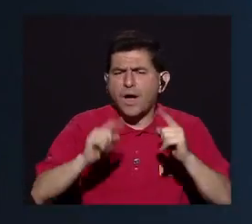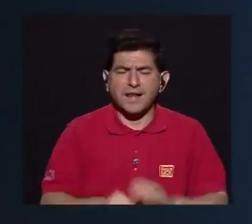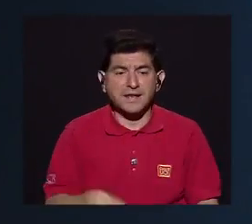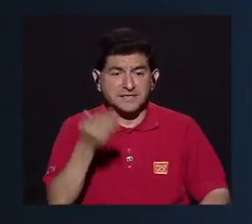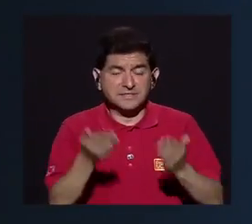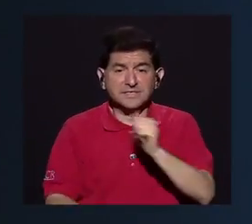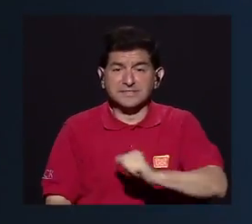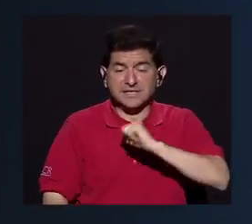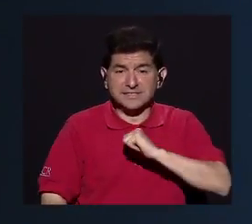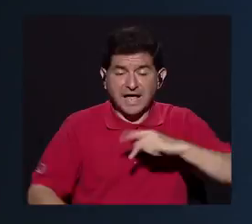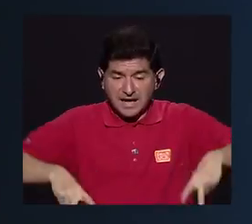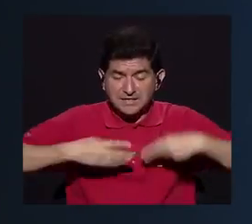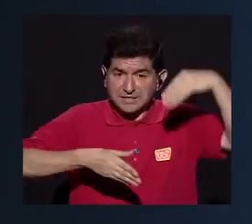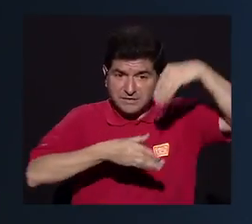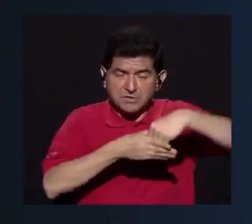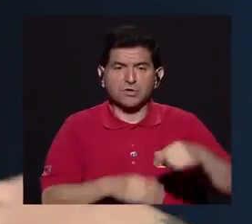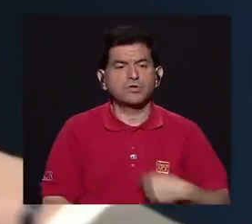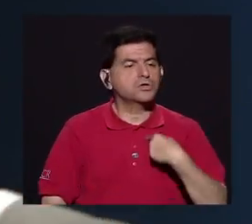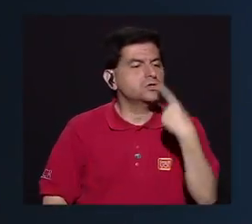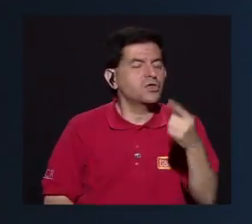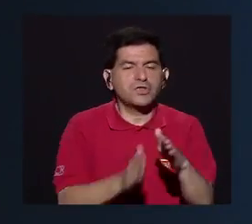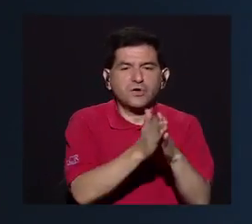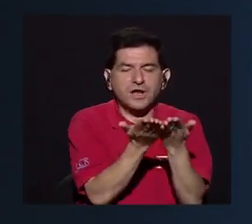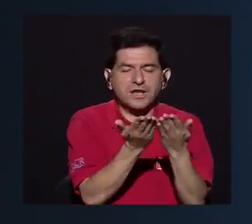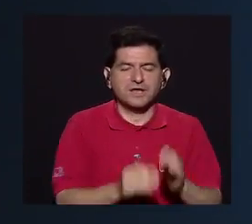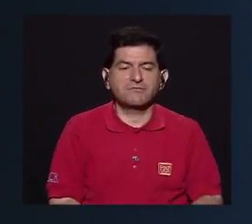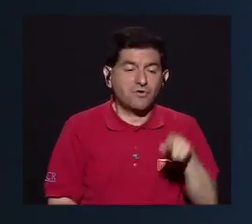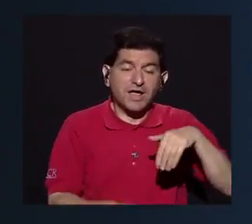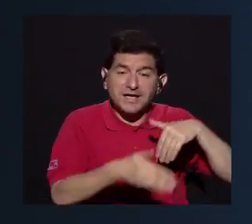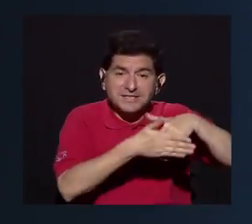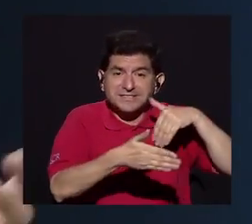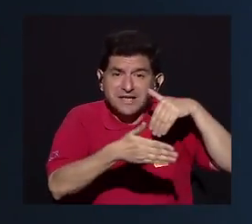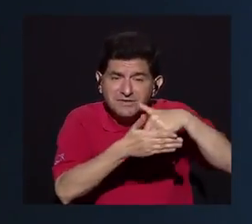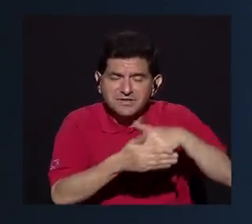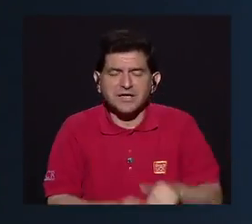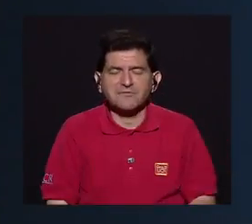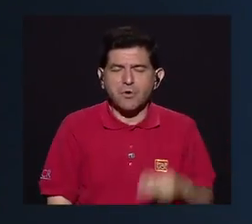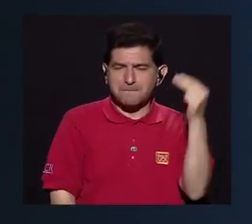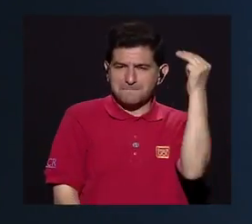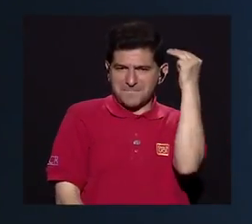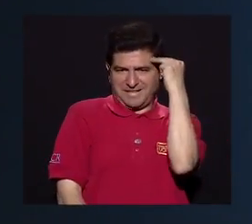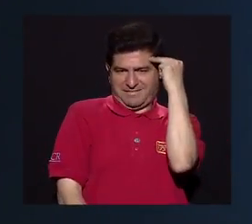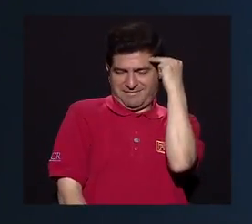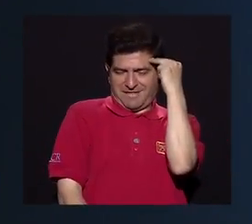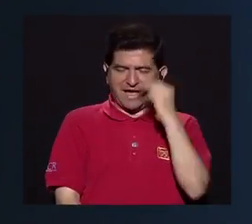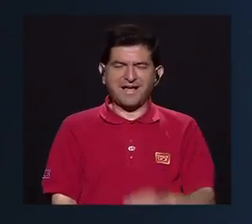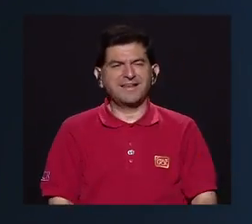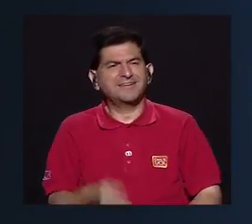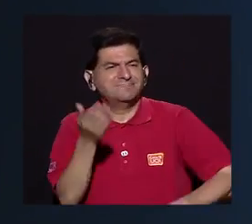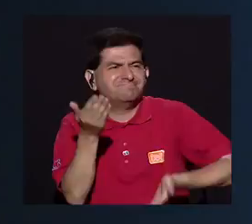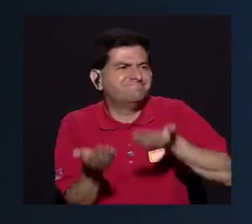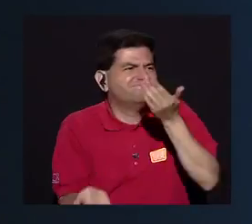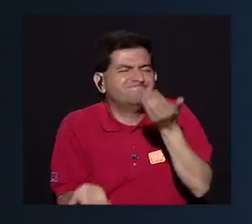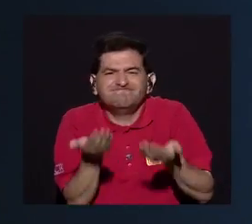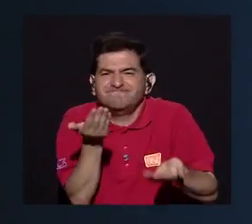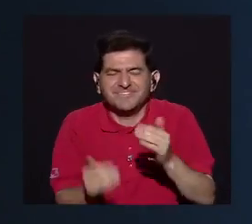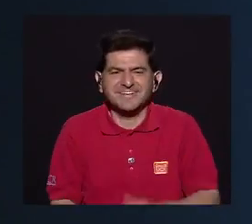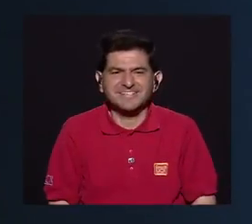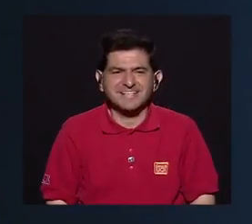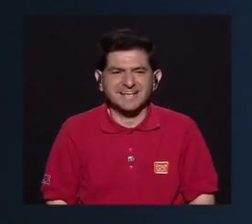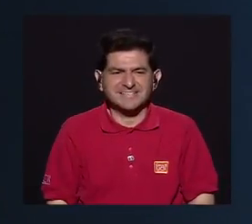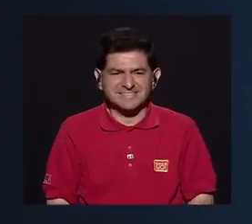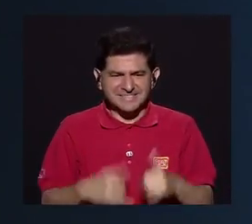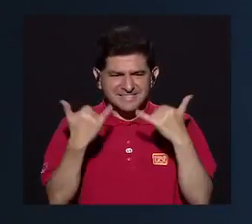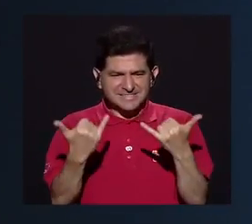en una actitud de vida? Yo le llamo en el libro esos bloqueos o grilletes mentales en los cuales traemos